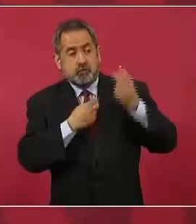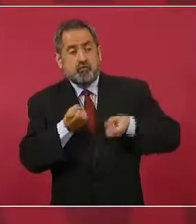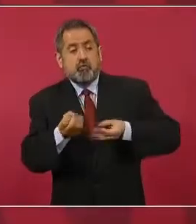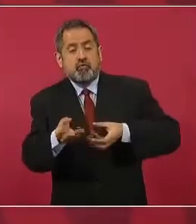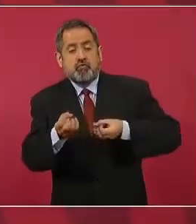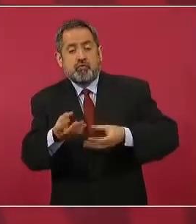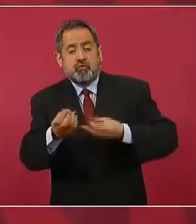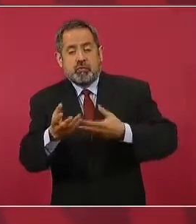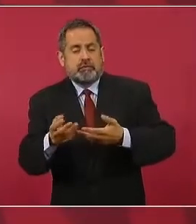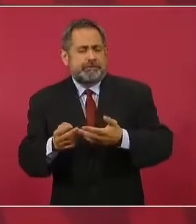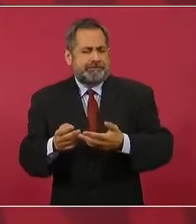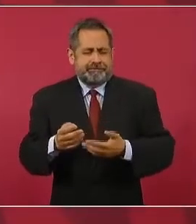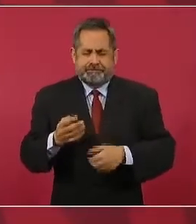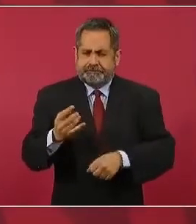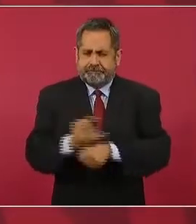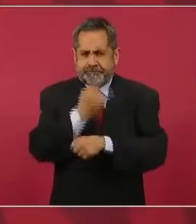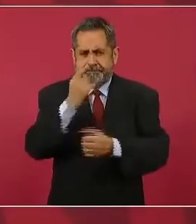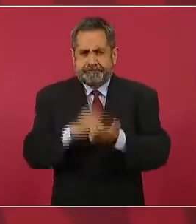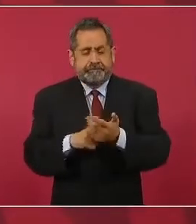no en todos los casos,